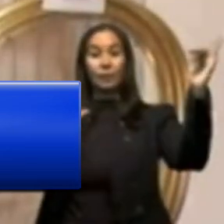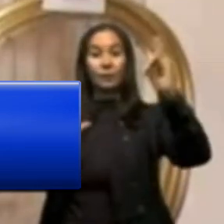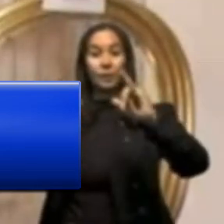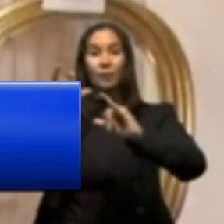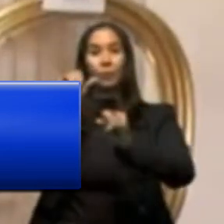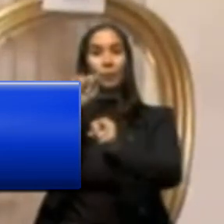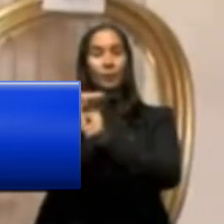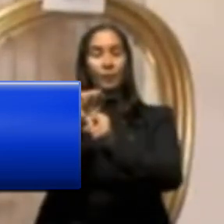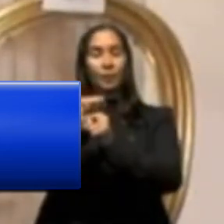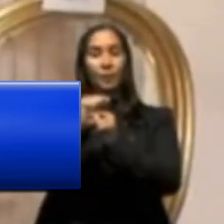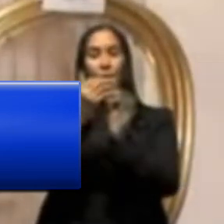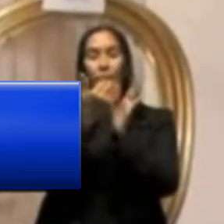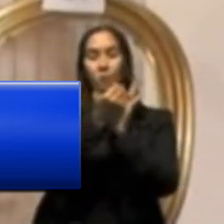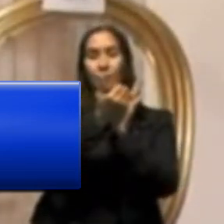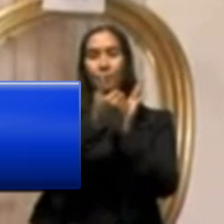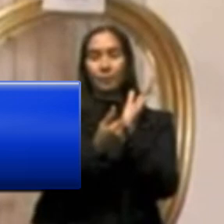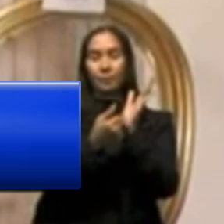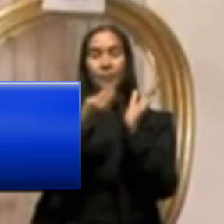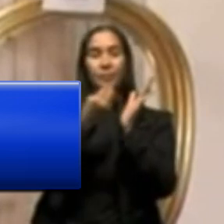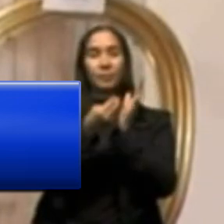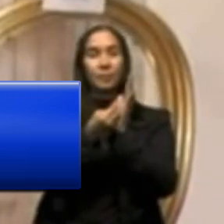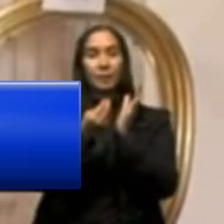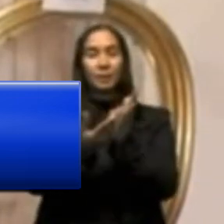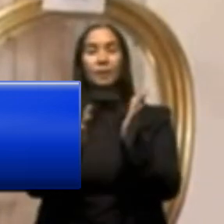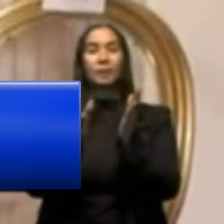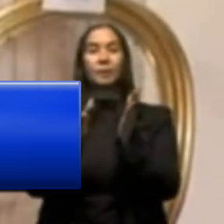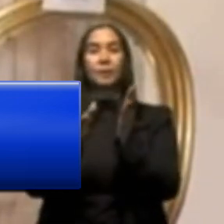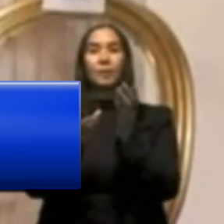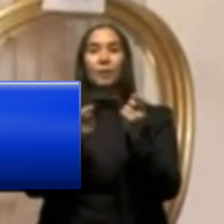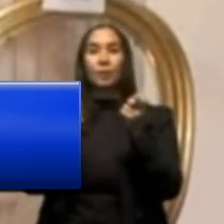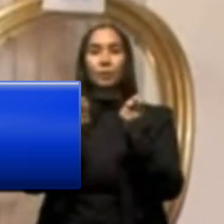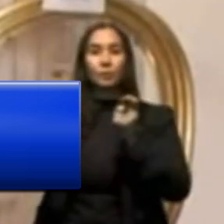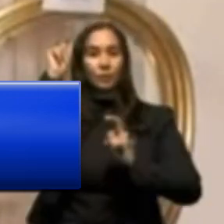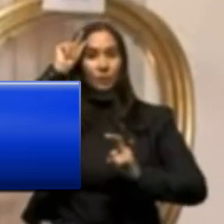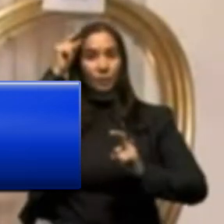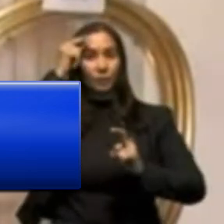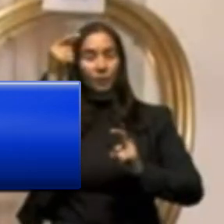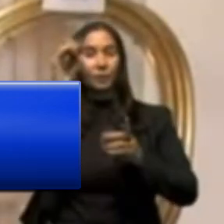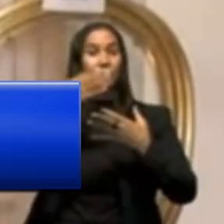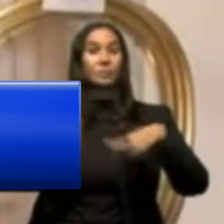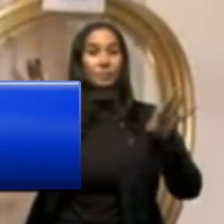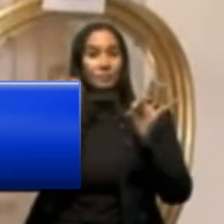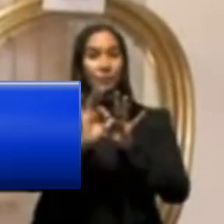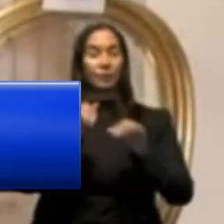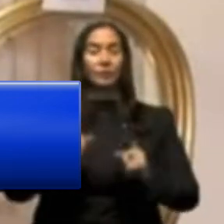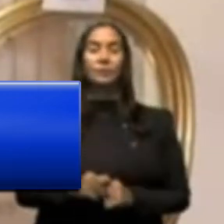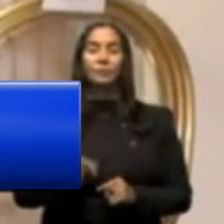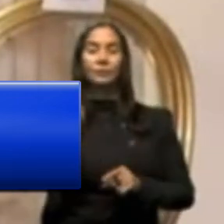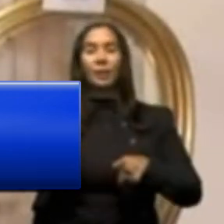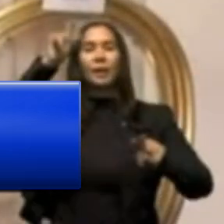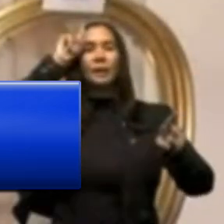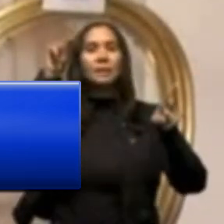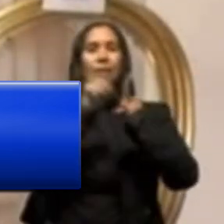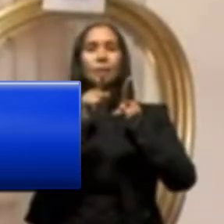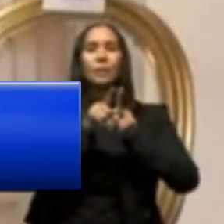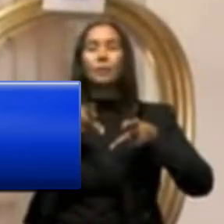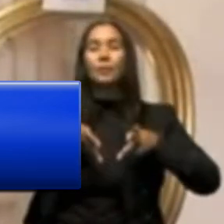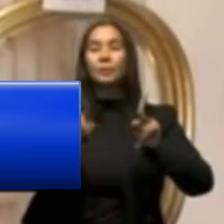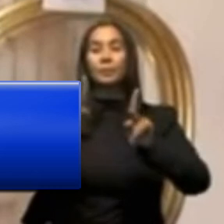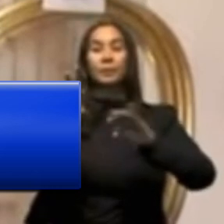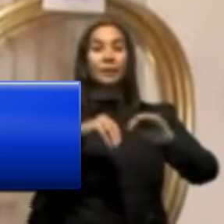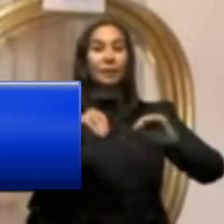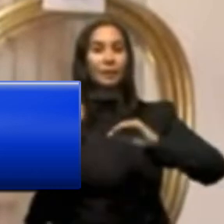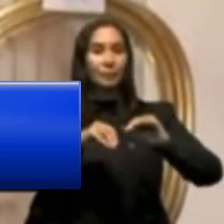operar con mínima intervención y regulación gubernamental es crucial este acuerdo permite que el